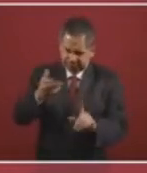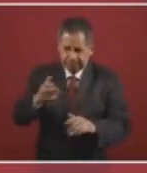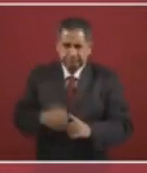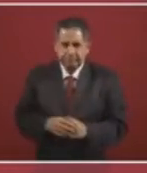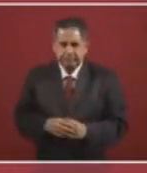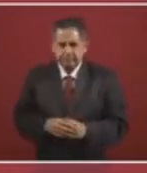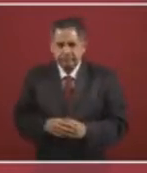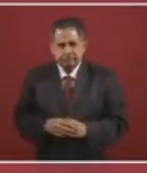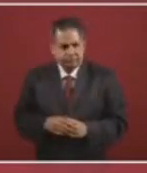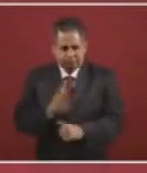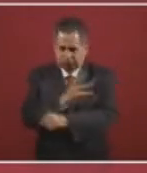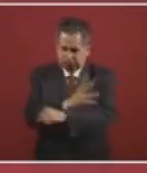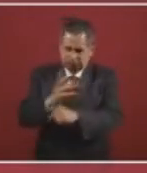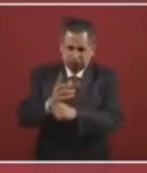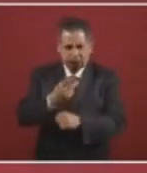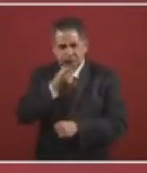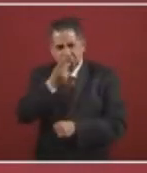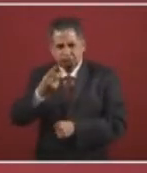Al pan pan, al vino vino,